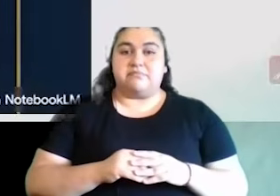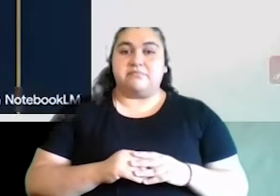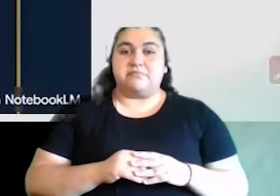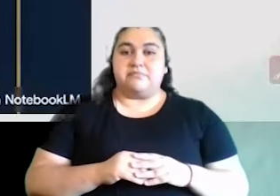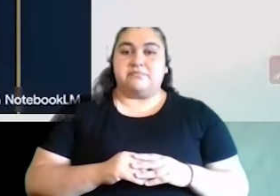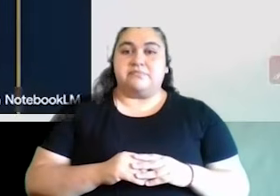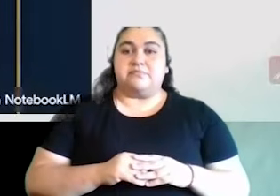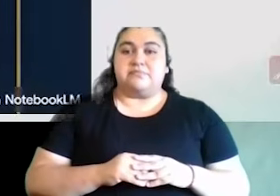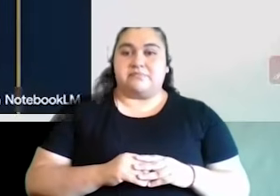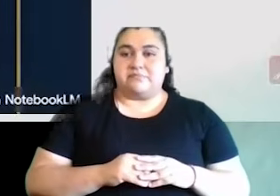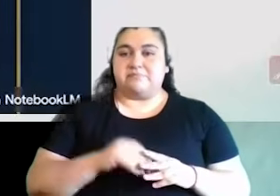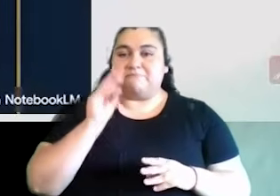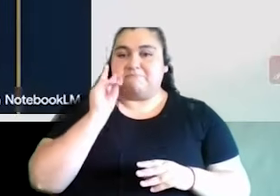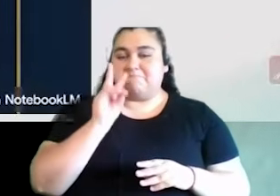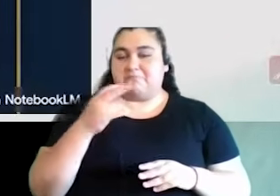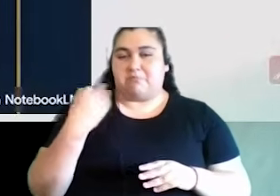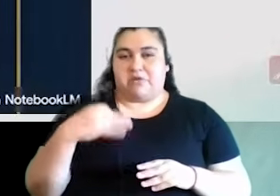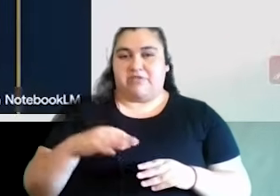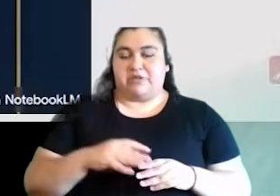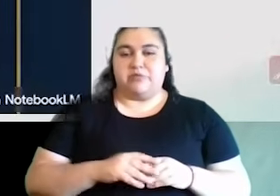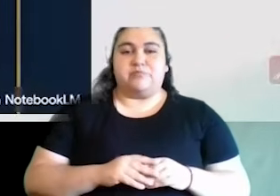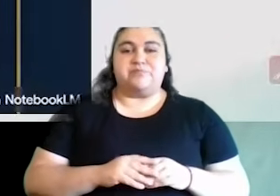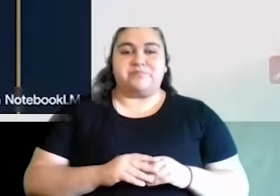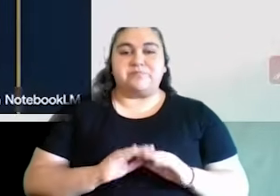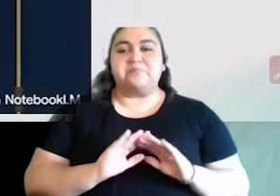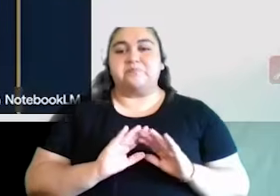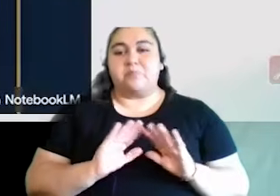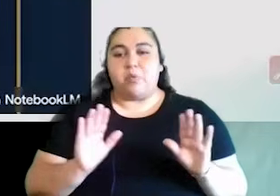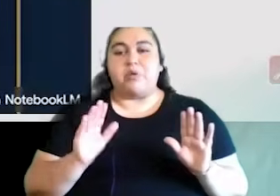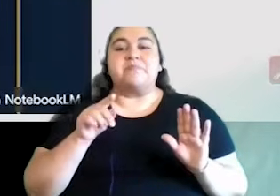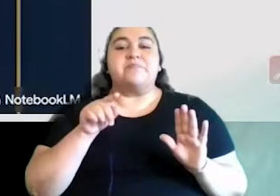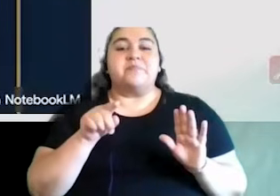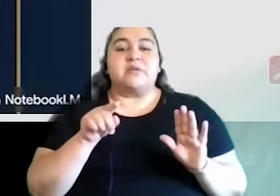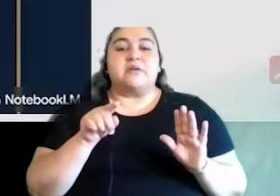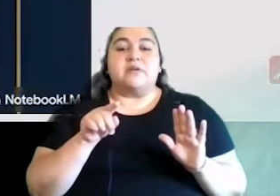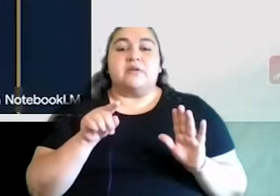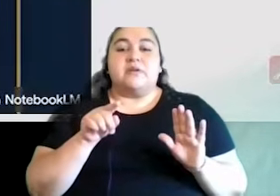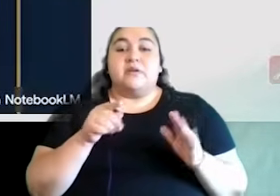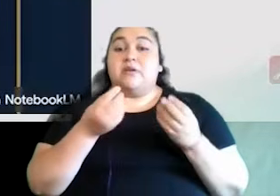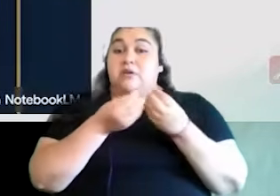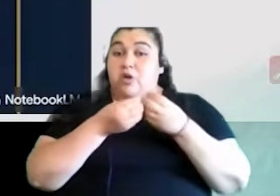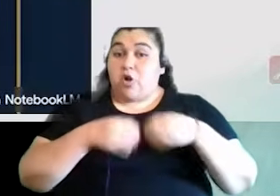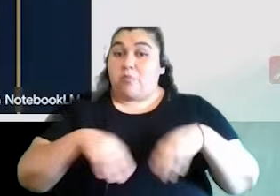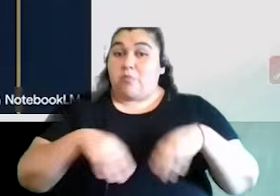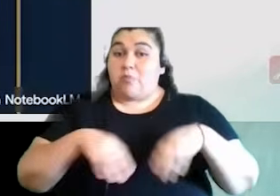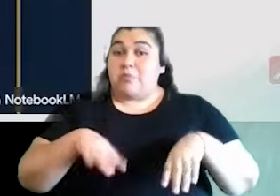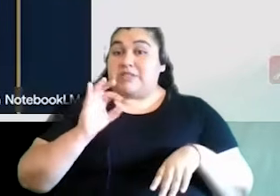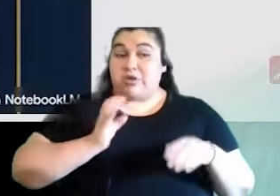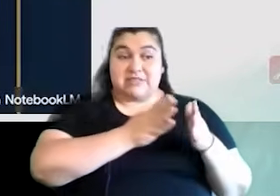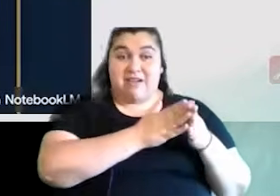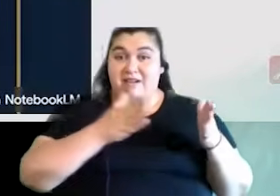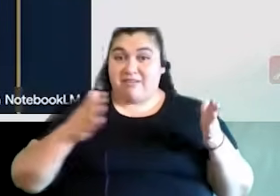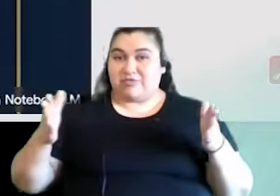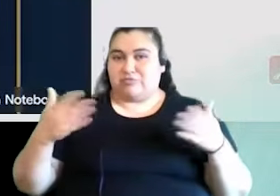Sí, sí, perfecto, Estela. Perfecto. Sí. Buenísimo. Bueno, empezamos el año con este primer